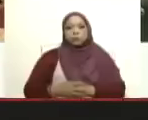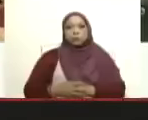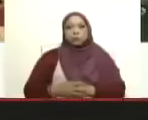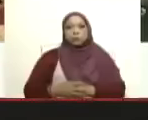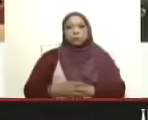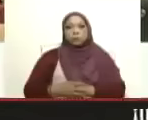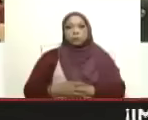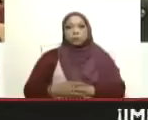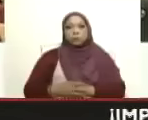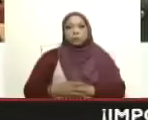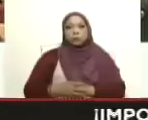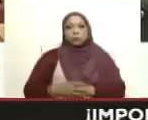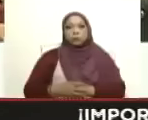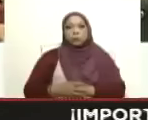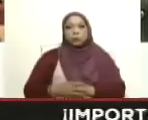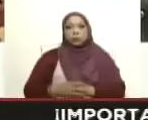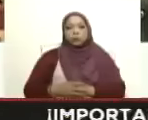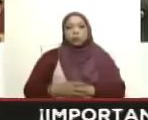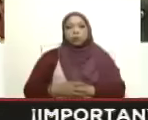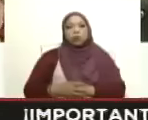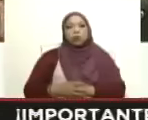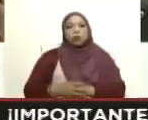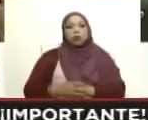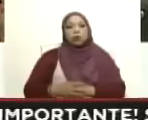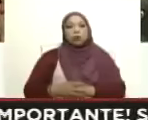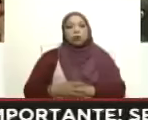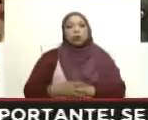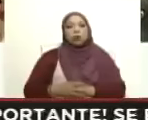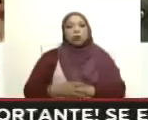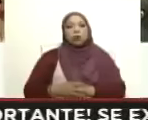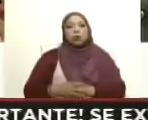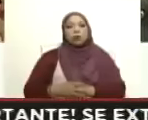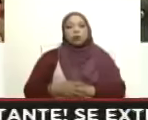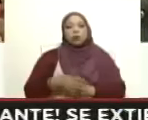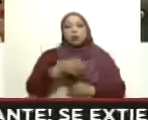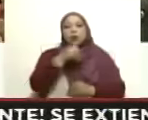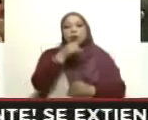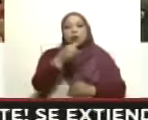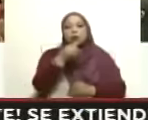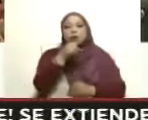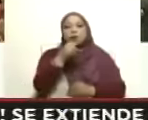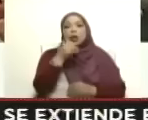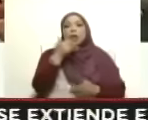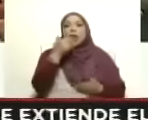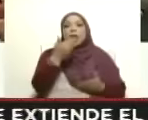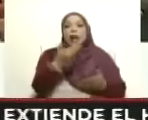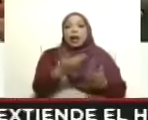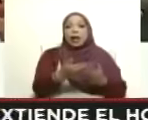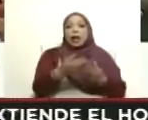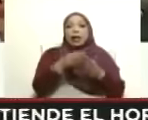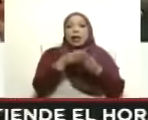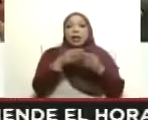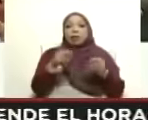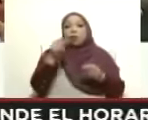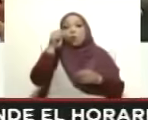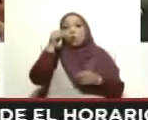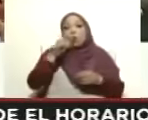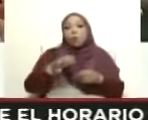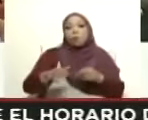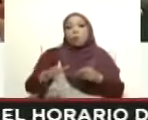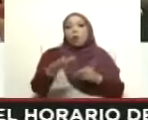en primer lugar darle las más profundas gracias a todo este pueblo bello